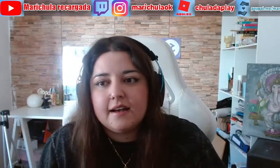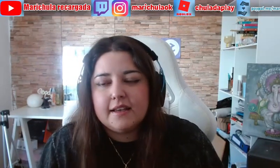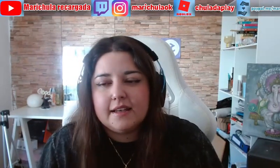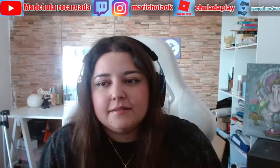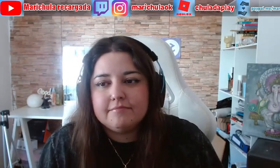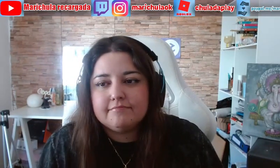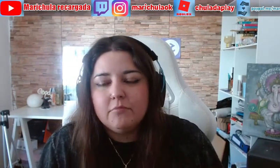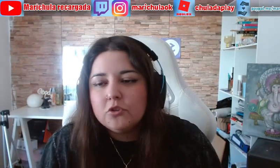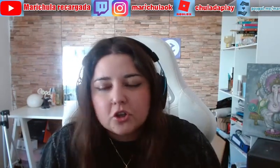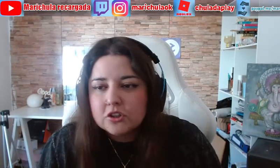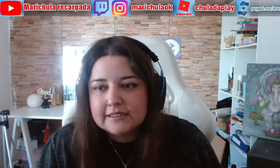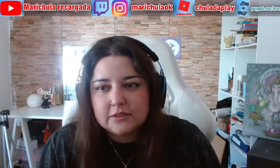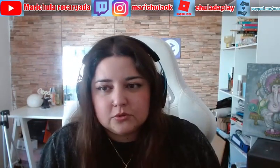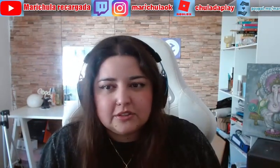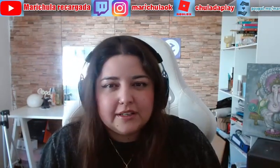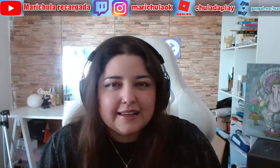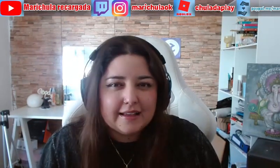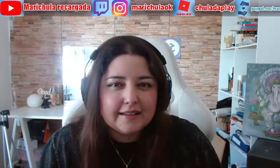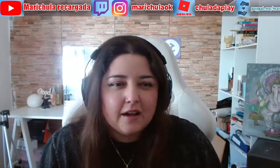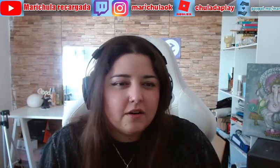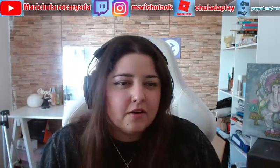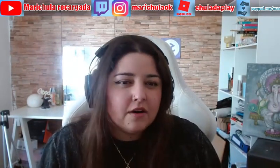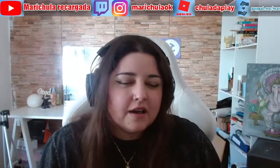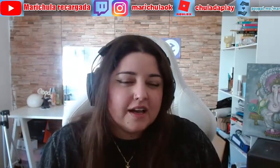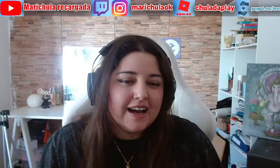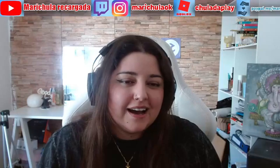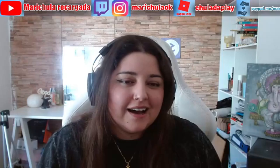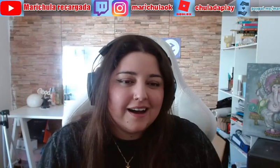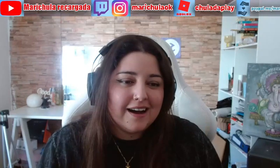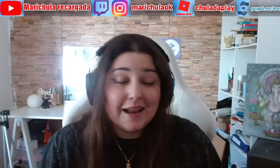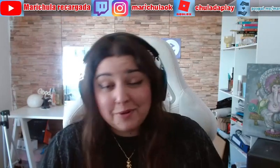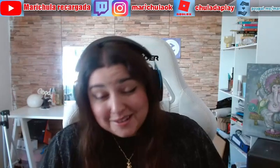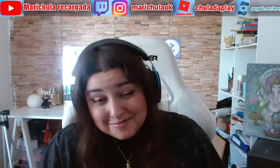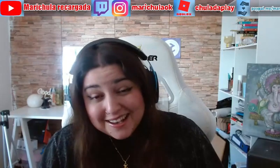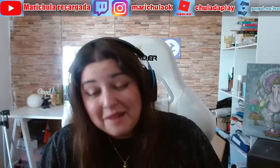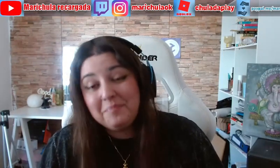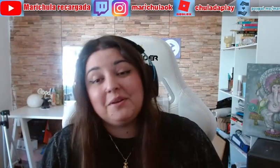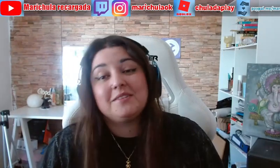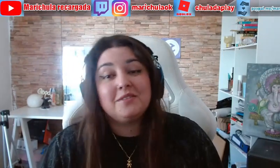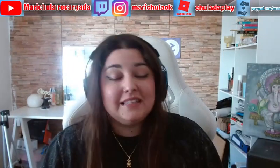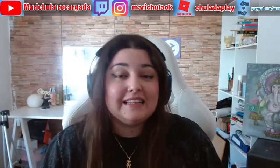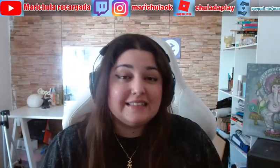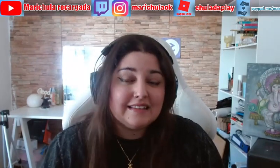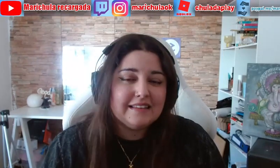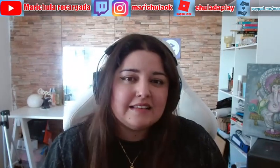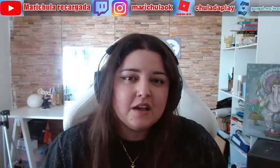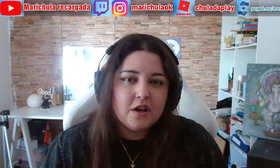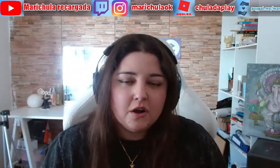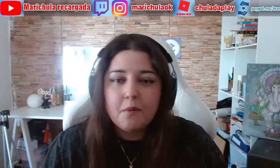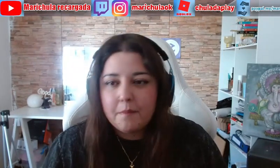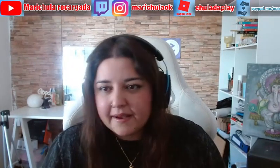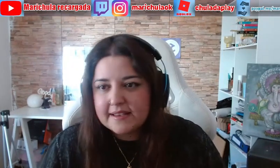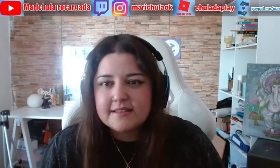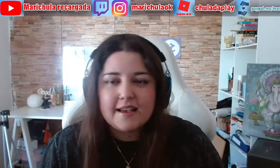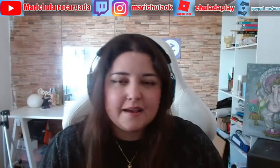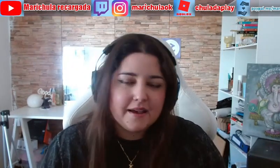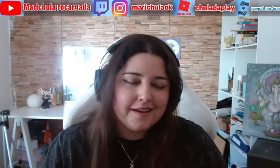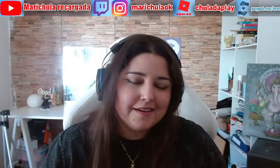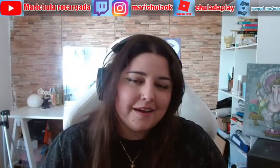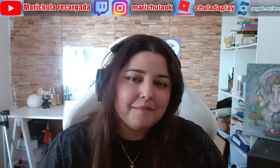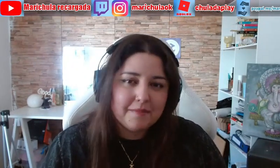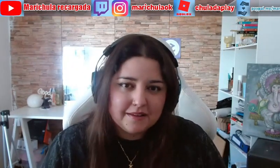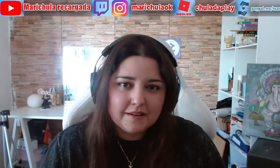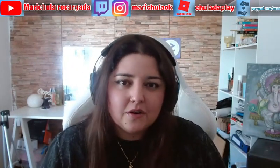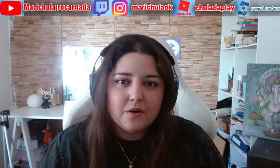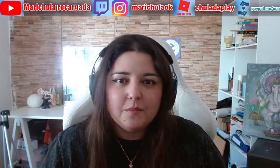sea, un montón de situaciones que han dado a la polémica, pero que son interesantes como país,